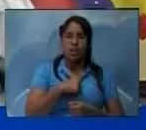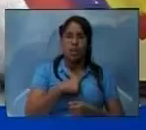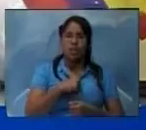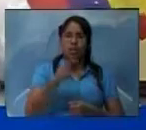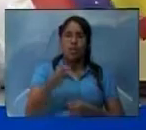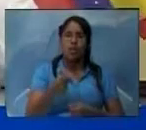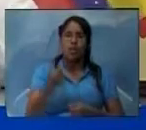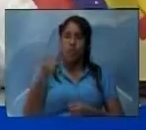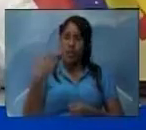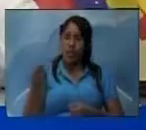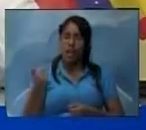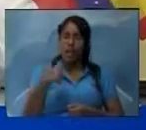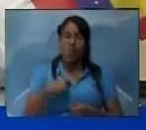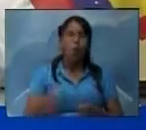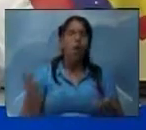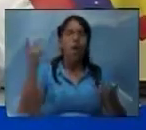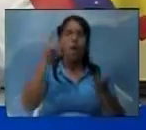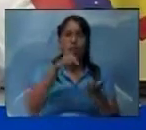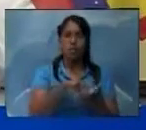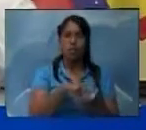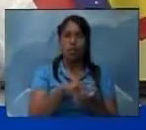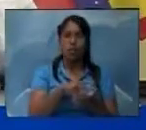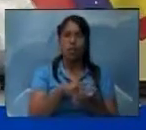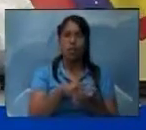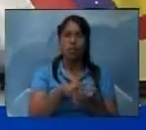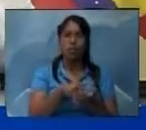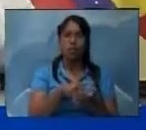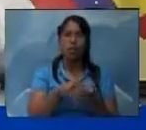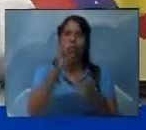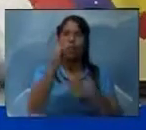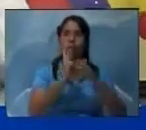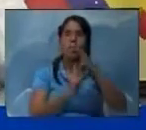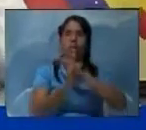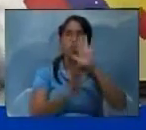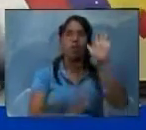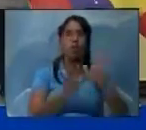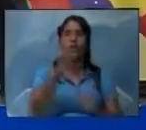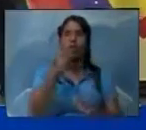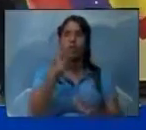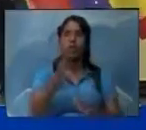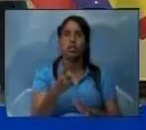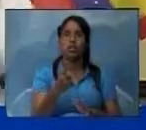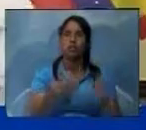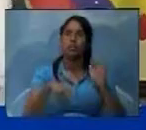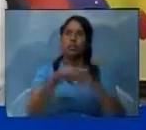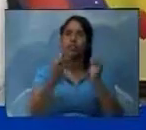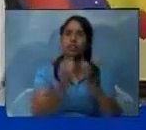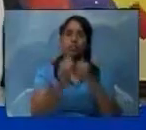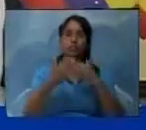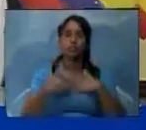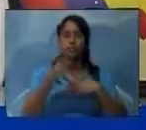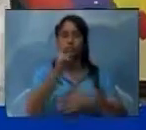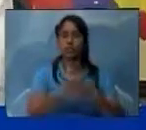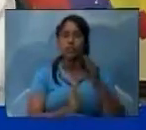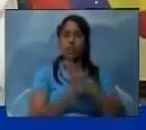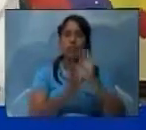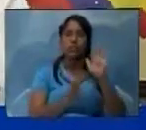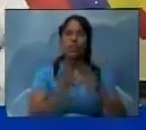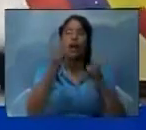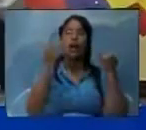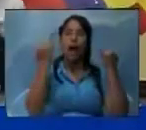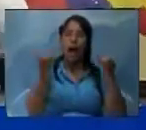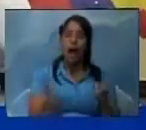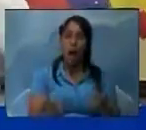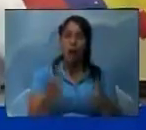he levantado. Versículo 15. Diga conmigo, cielito.